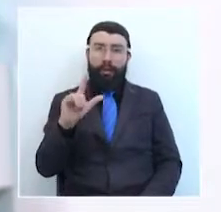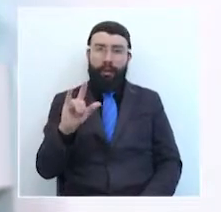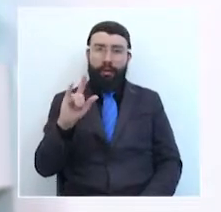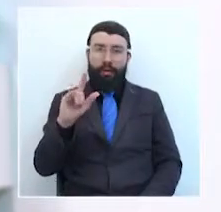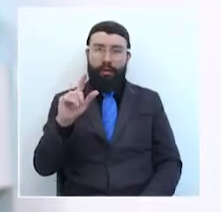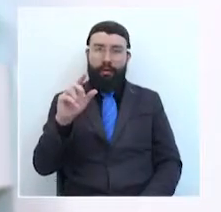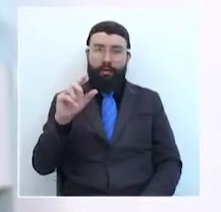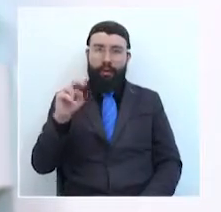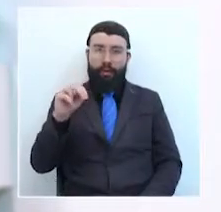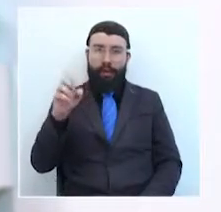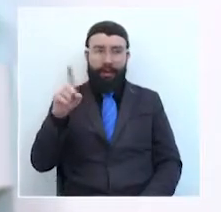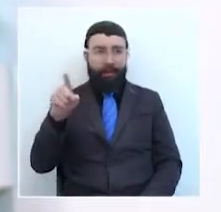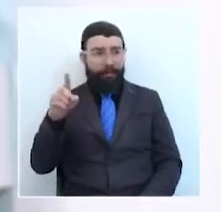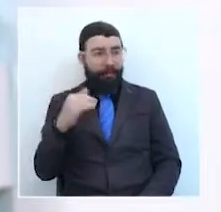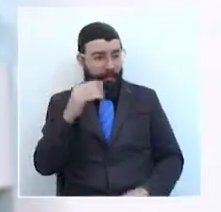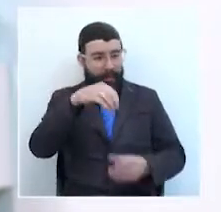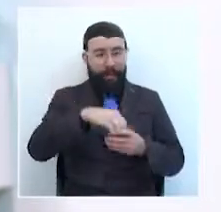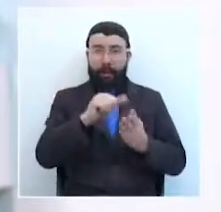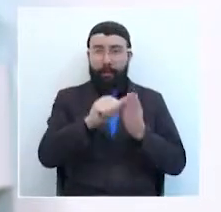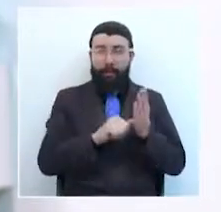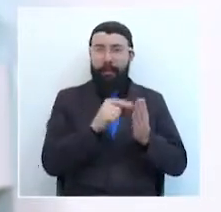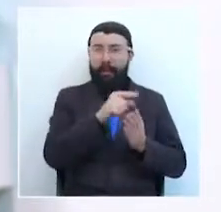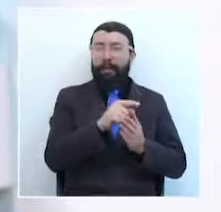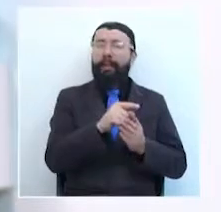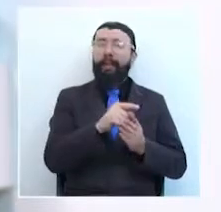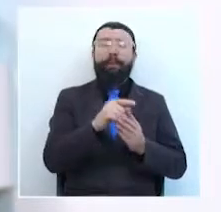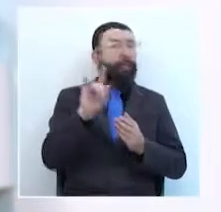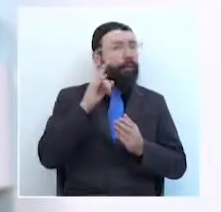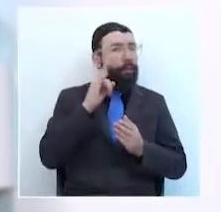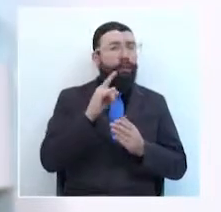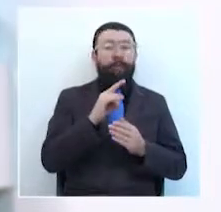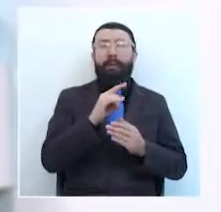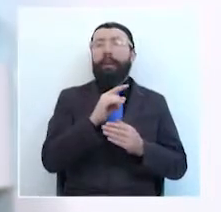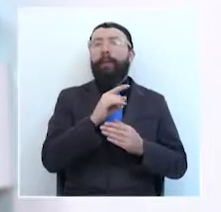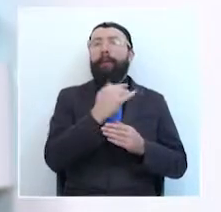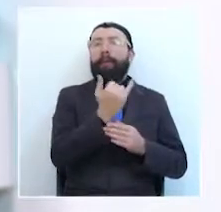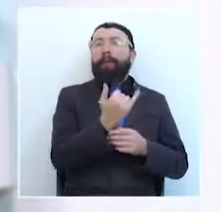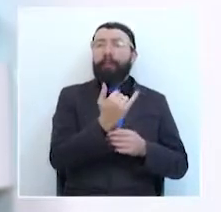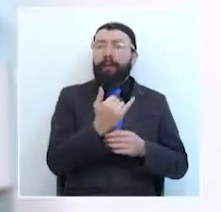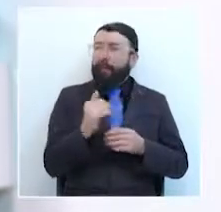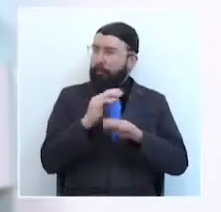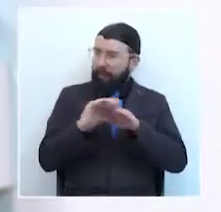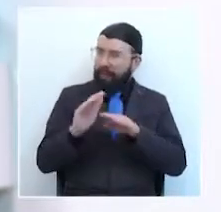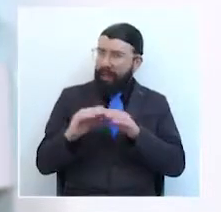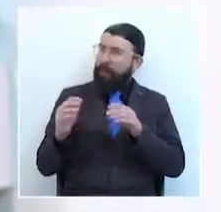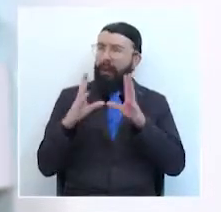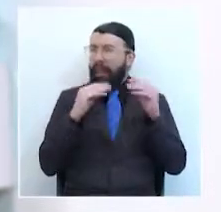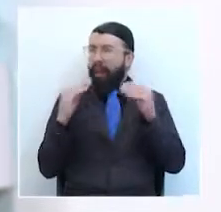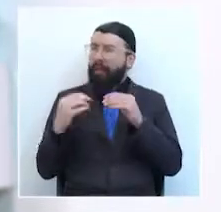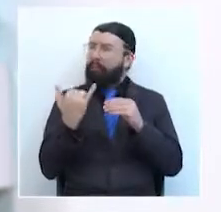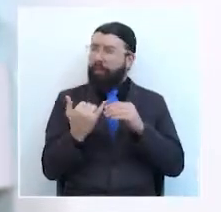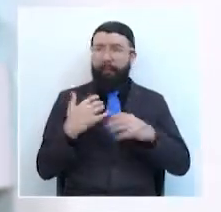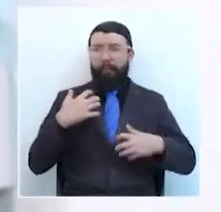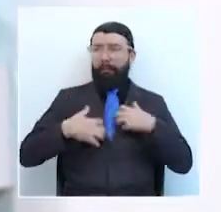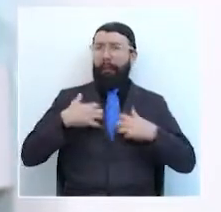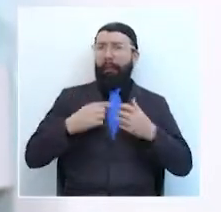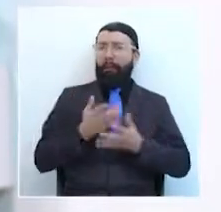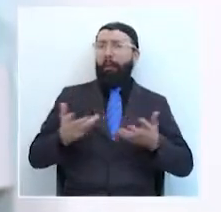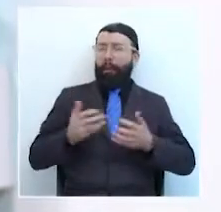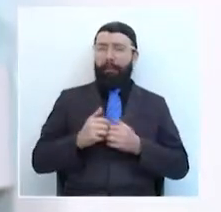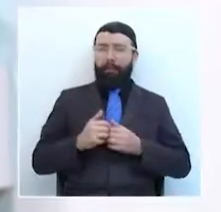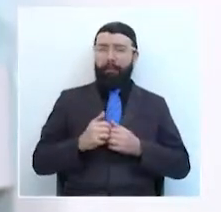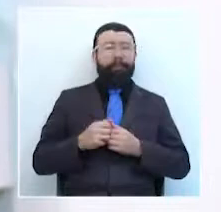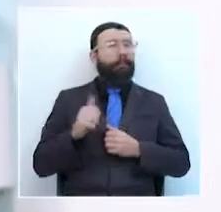de radio por besame a las 5 de la mañana las invitamos para hablar de eso y es también y me